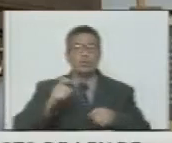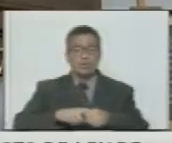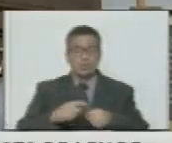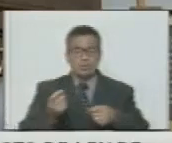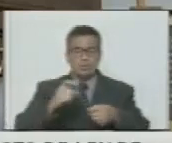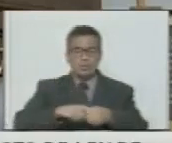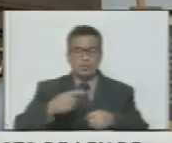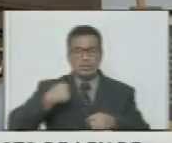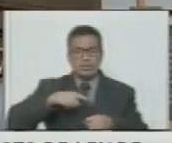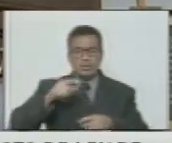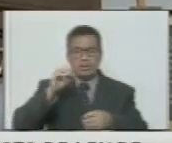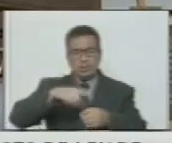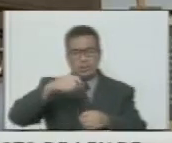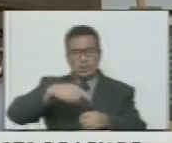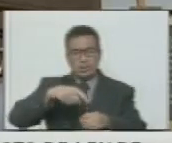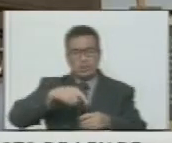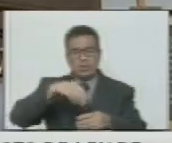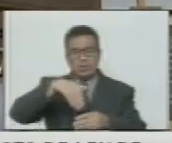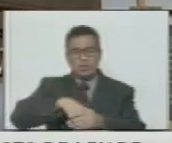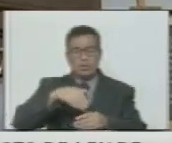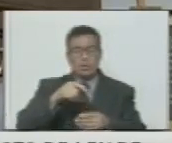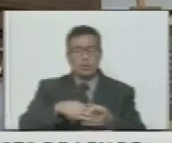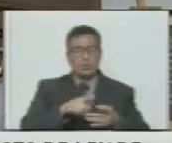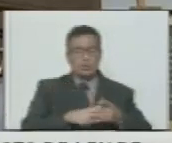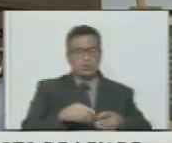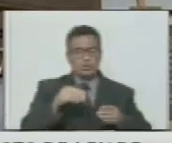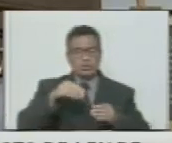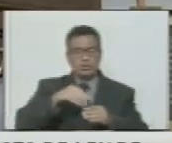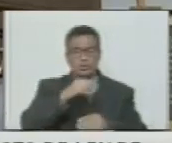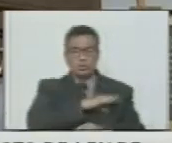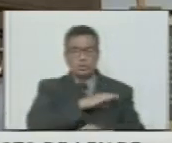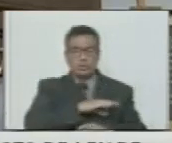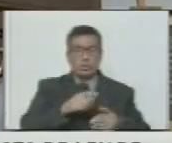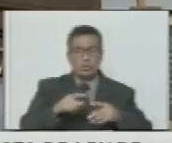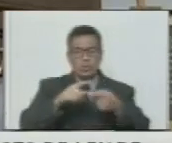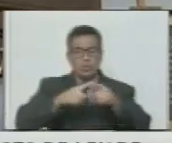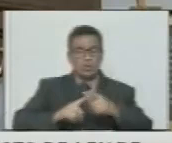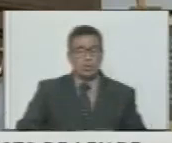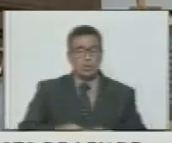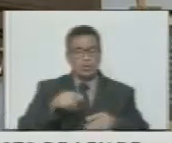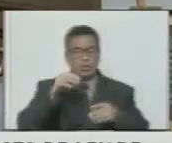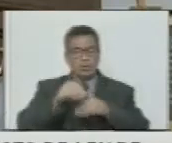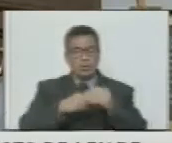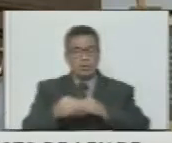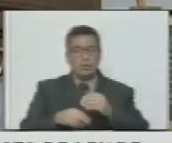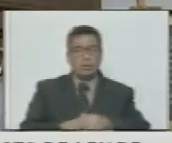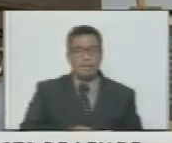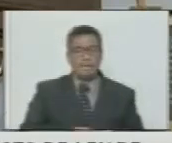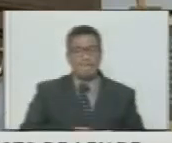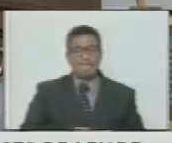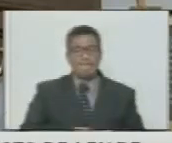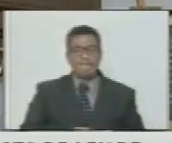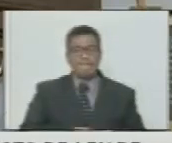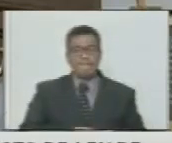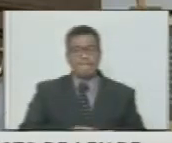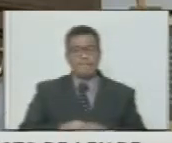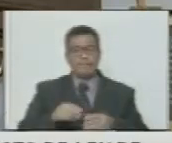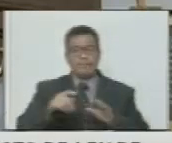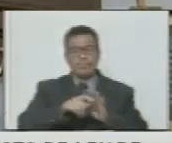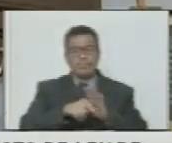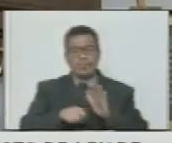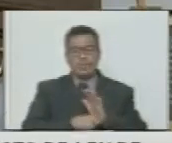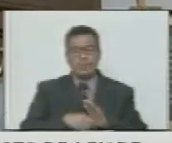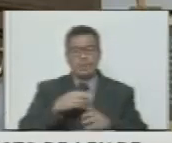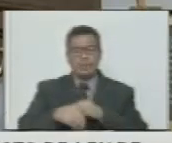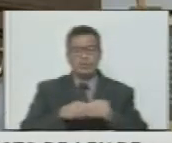sean accionistas deben depositar en la caja social de sujeto regulado un número de acciones determinado en los